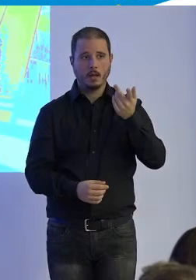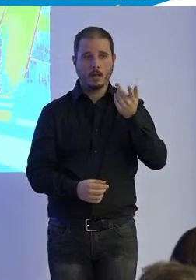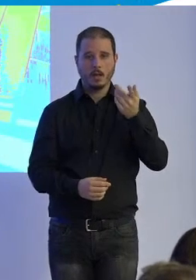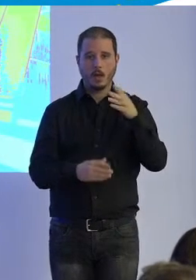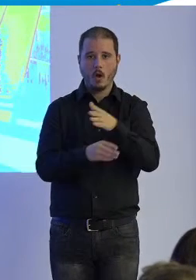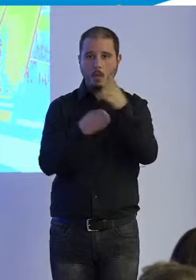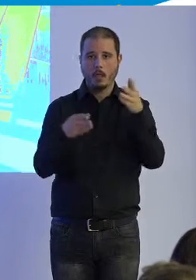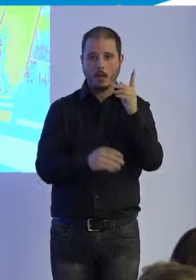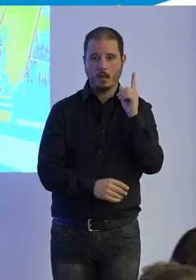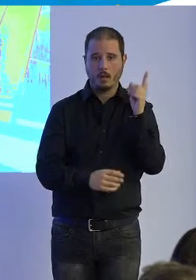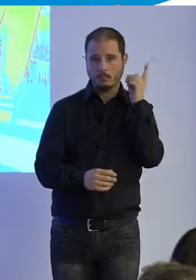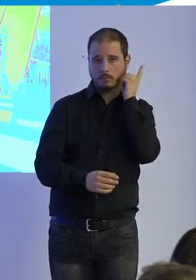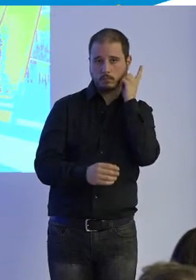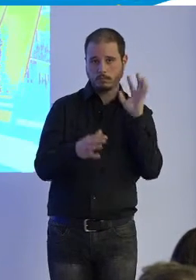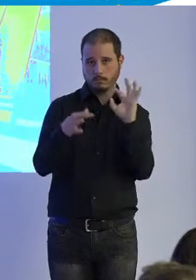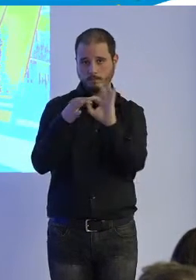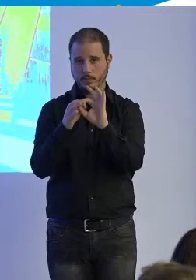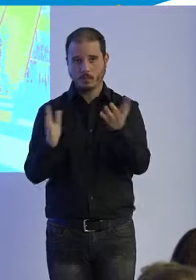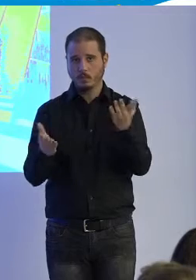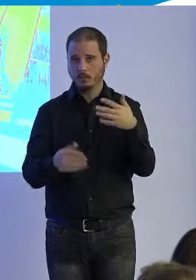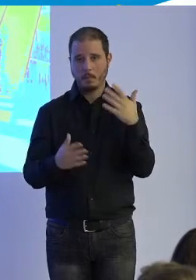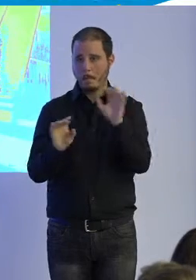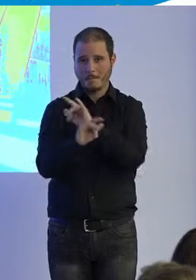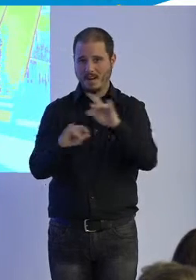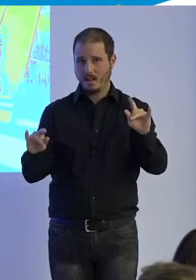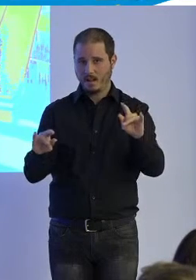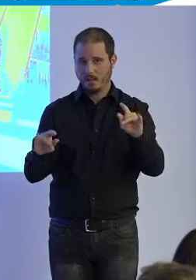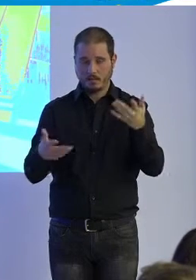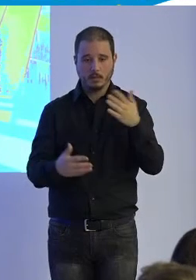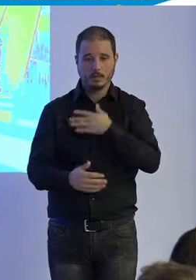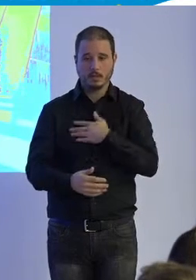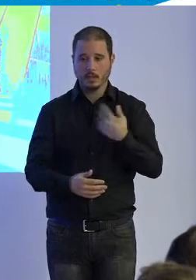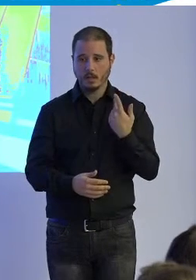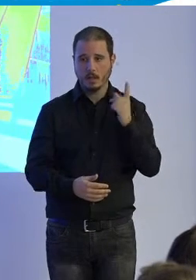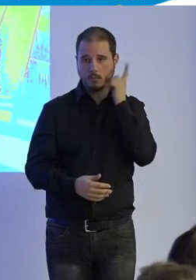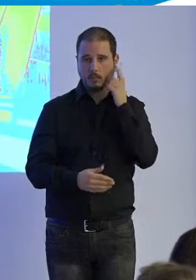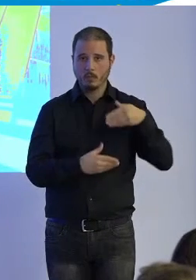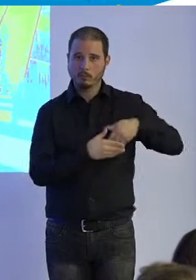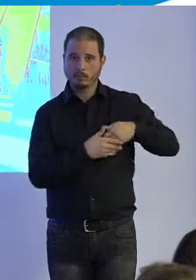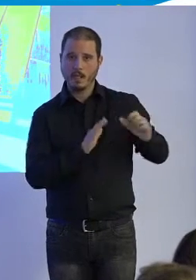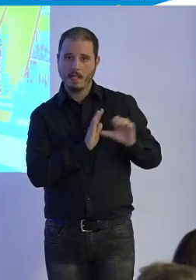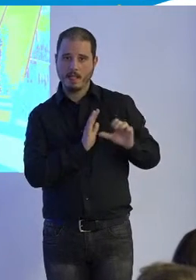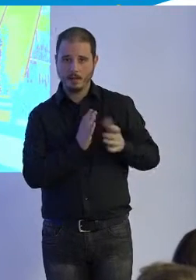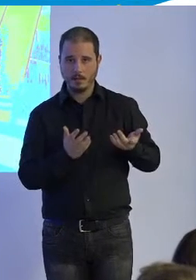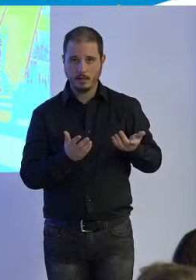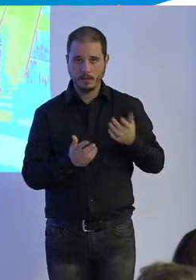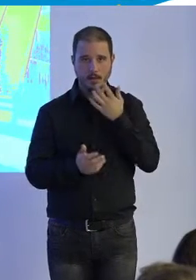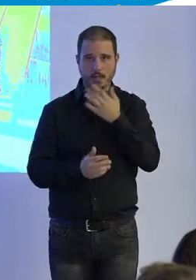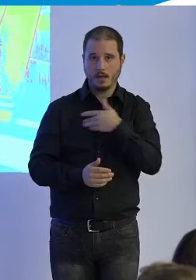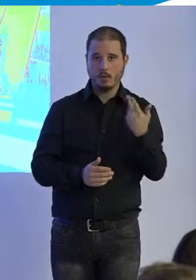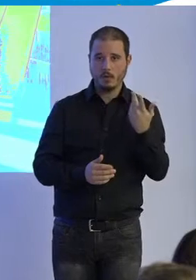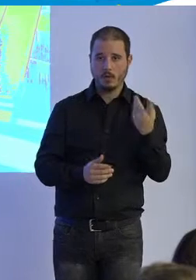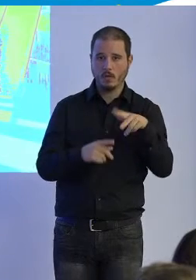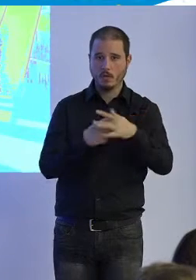será, porque la tenemos que llevar en los bolsillos. Si queremos que sea una herramienta que nos ayude, o la llevamos en el bolsillo